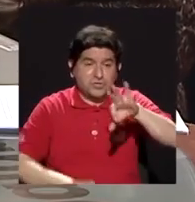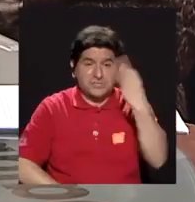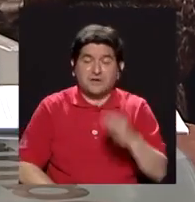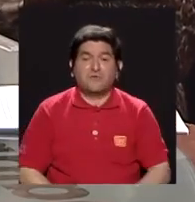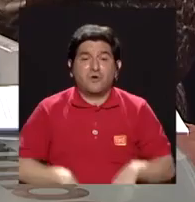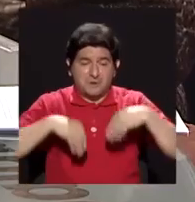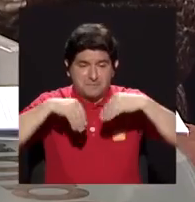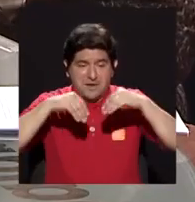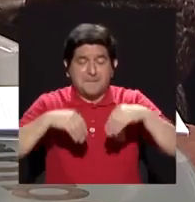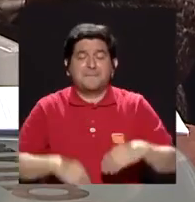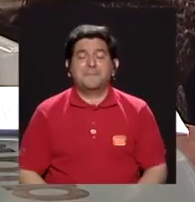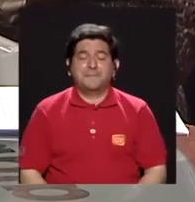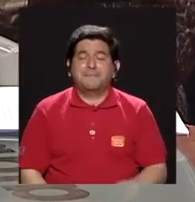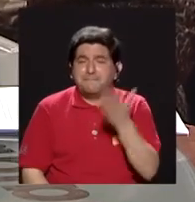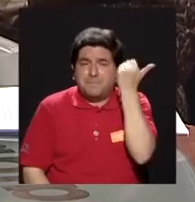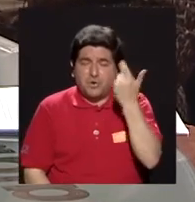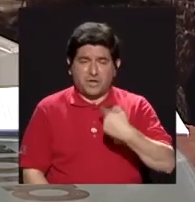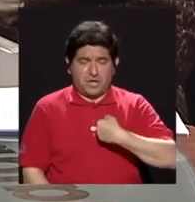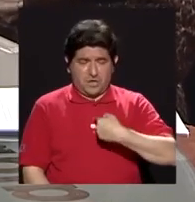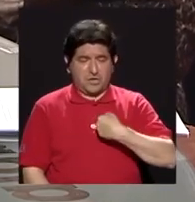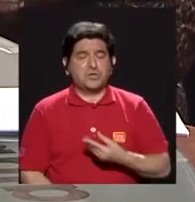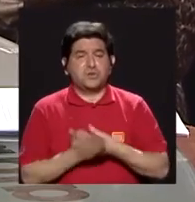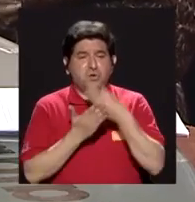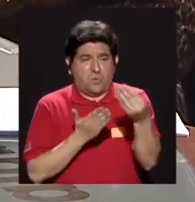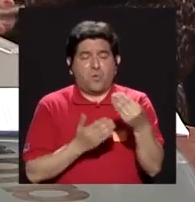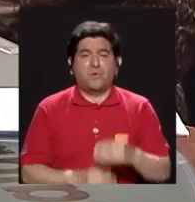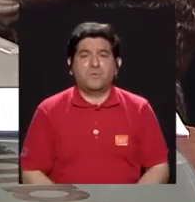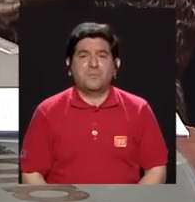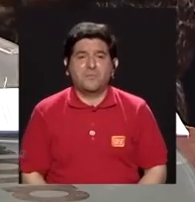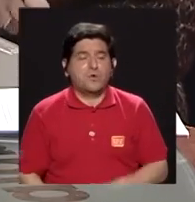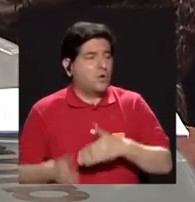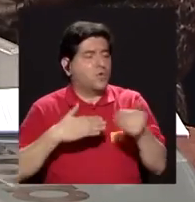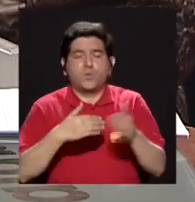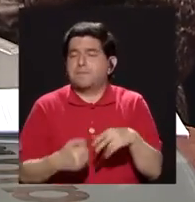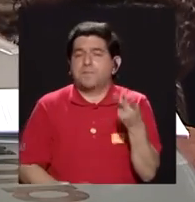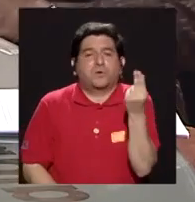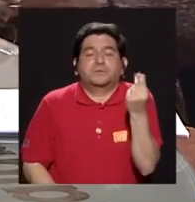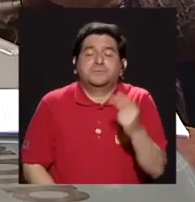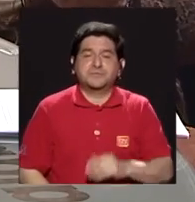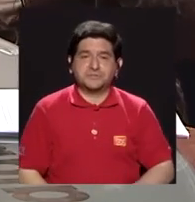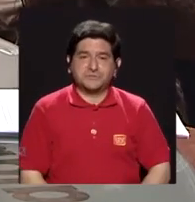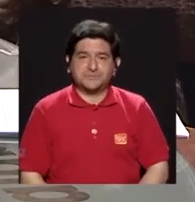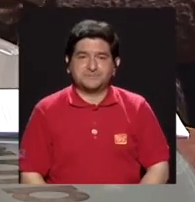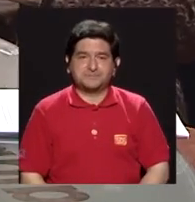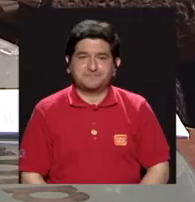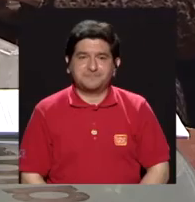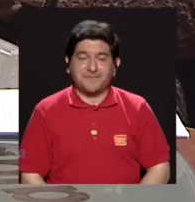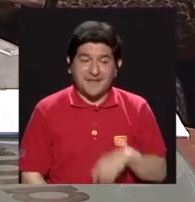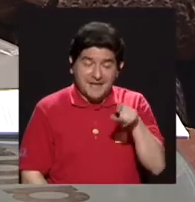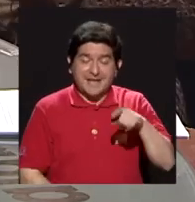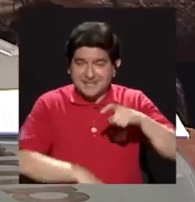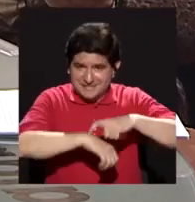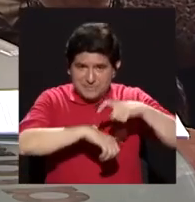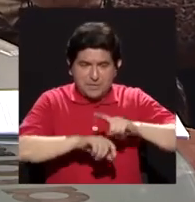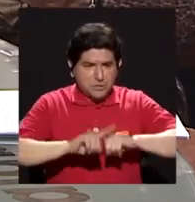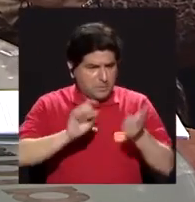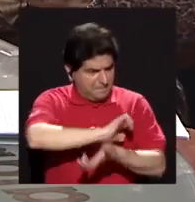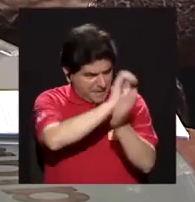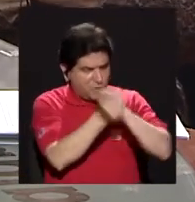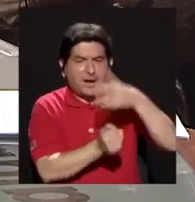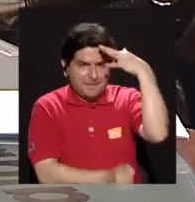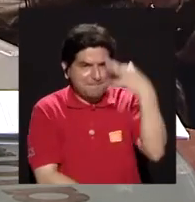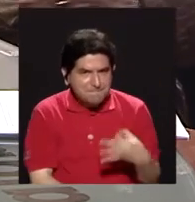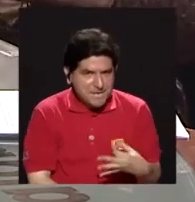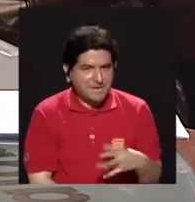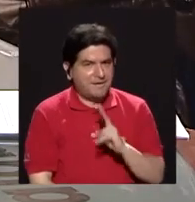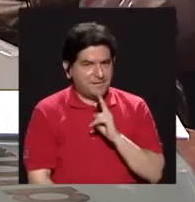excelso vende porque a mayor yo soy capaz de ir a comprar una mujer a cualquier precio verdad porque y entonces es ahí pero si cambiamos de parecer